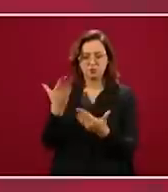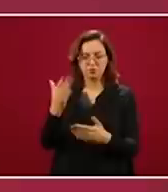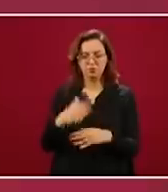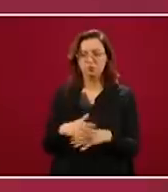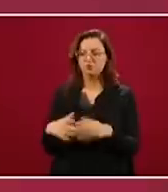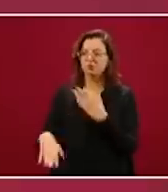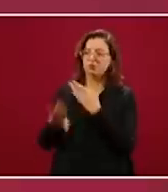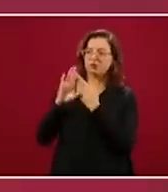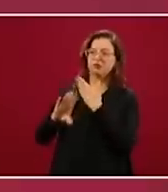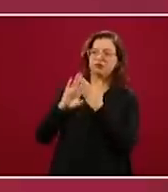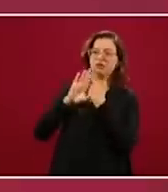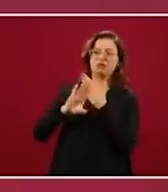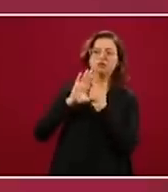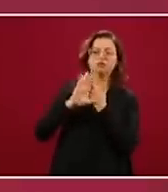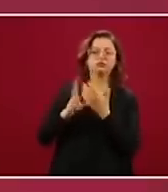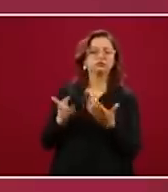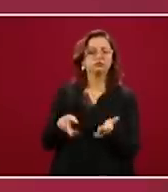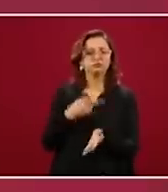atacándonos,